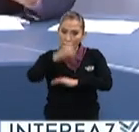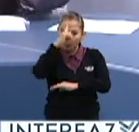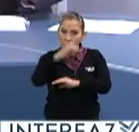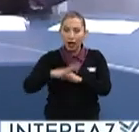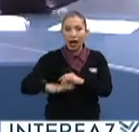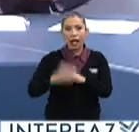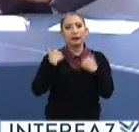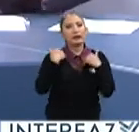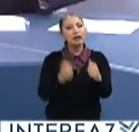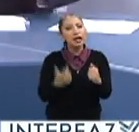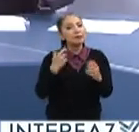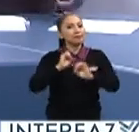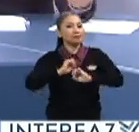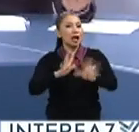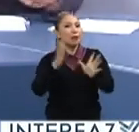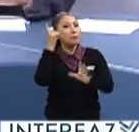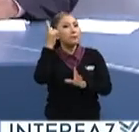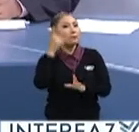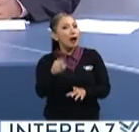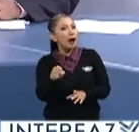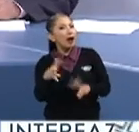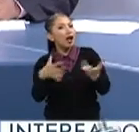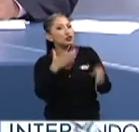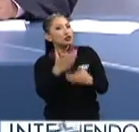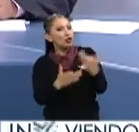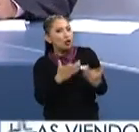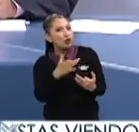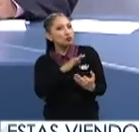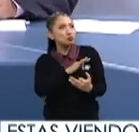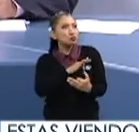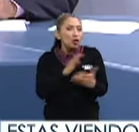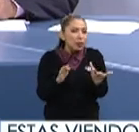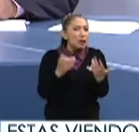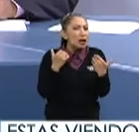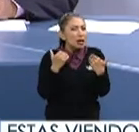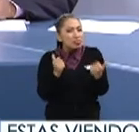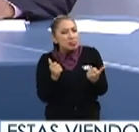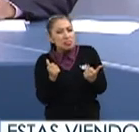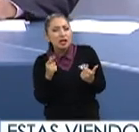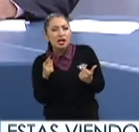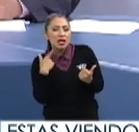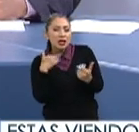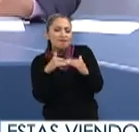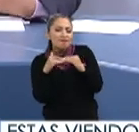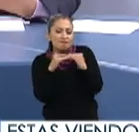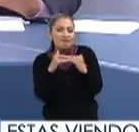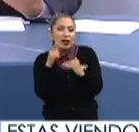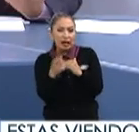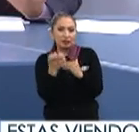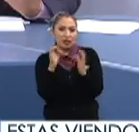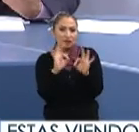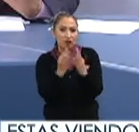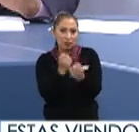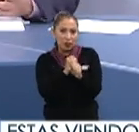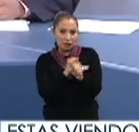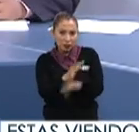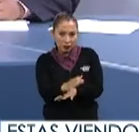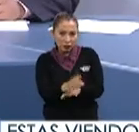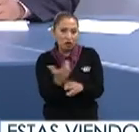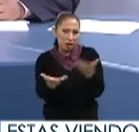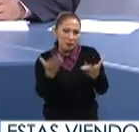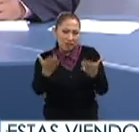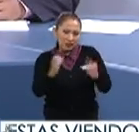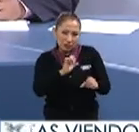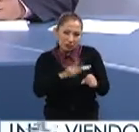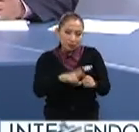para entender y precisamente para que todos podamos entender y democratizar este tipo de información que a